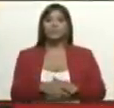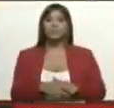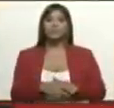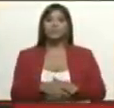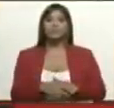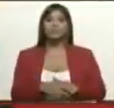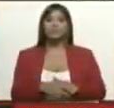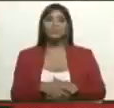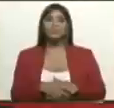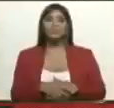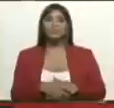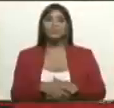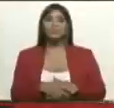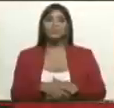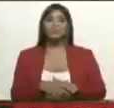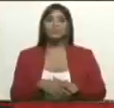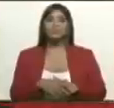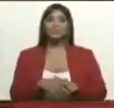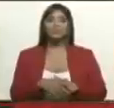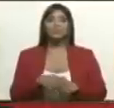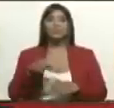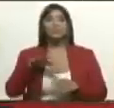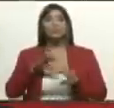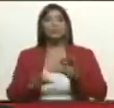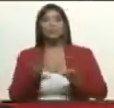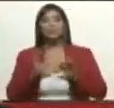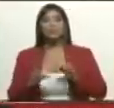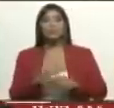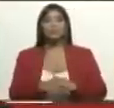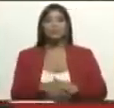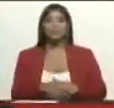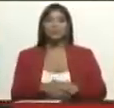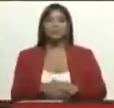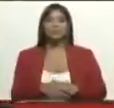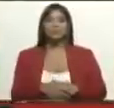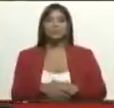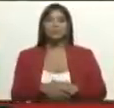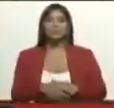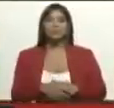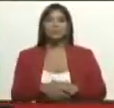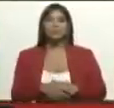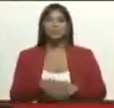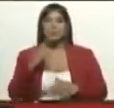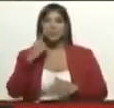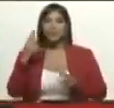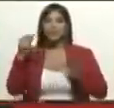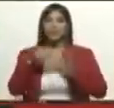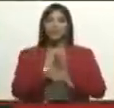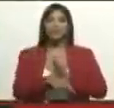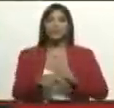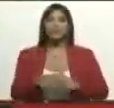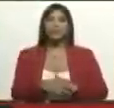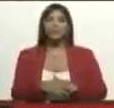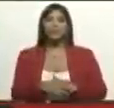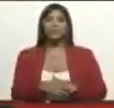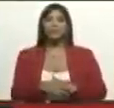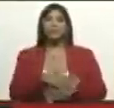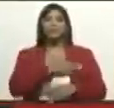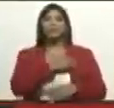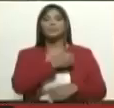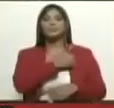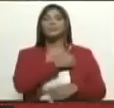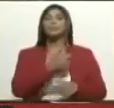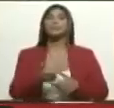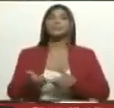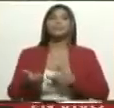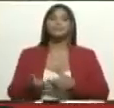La razón y la justicia. Fíjense qué profundidad. Generales y